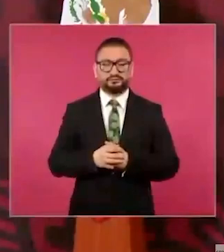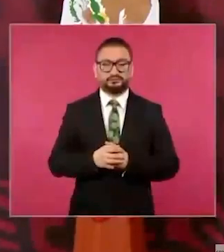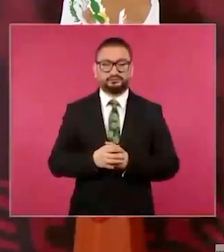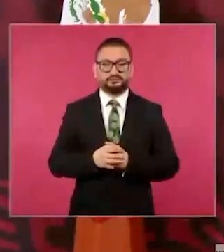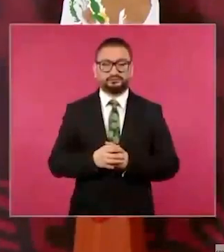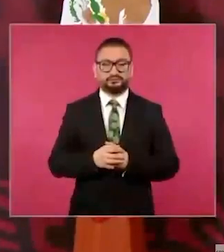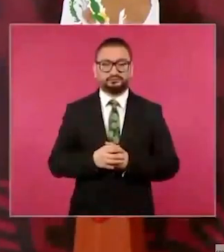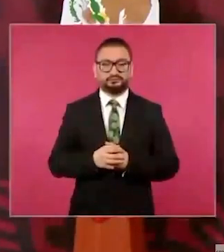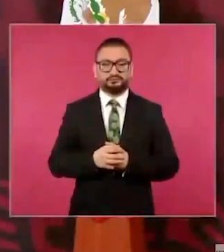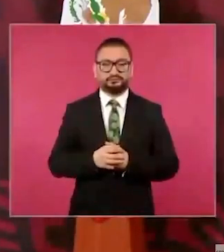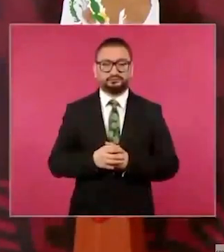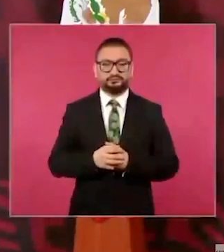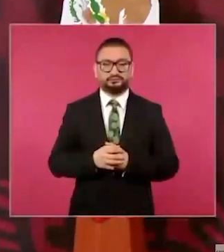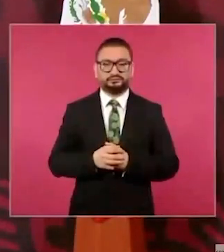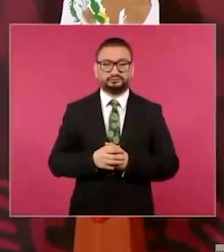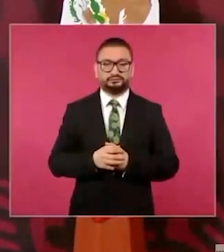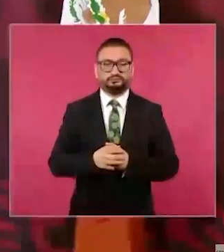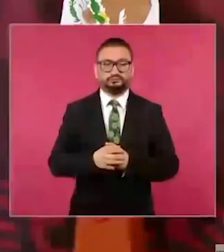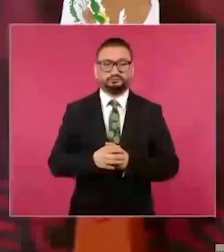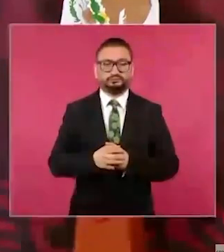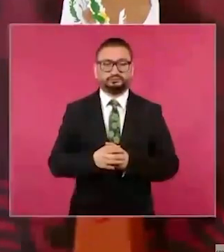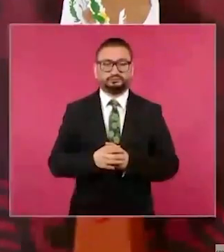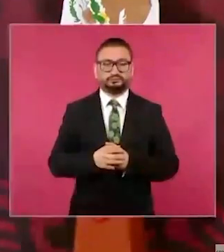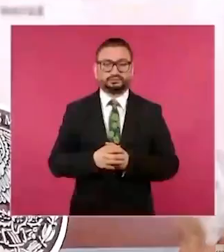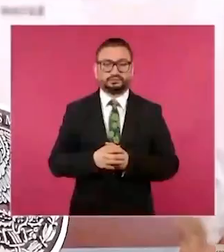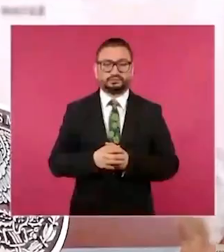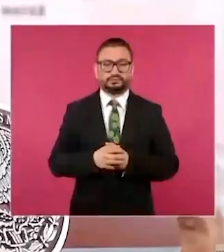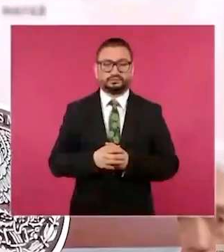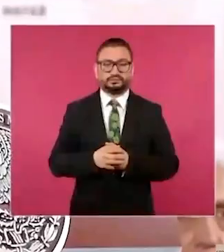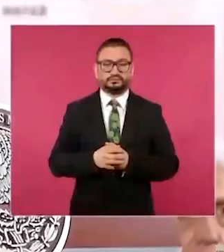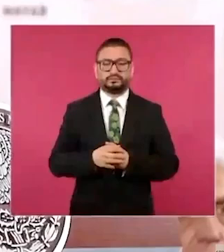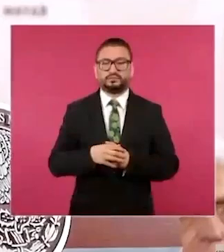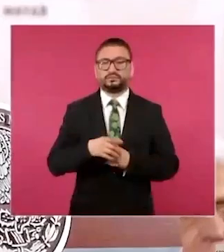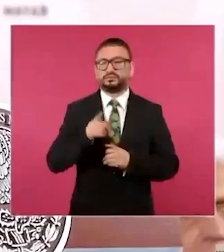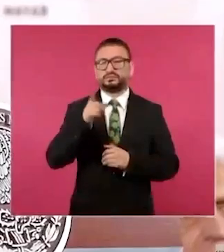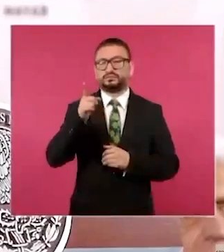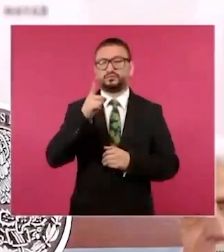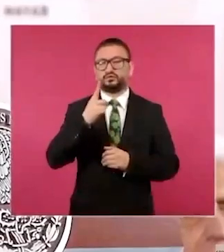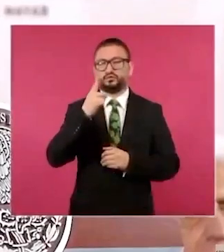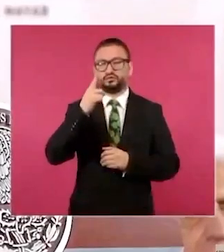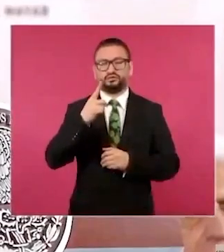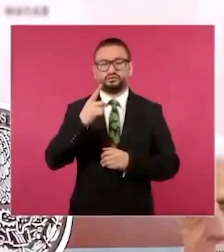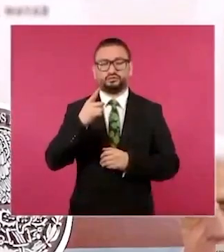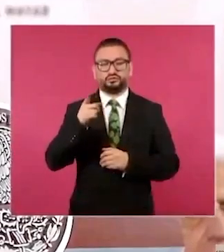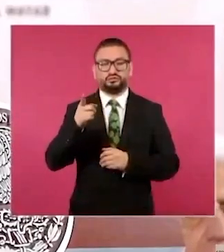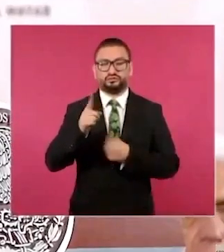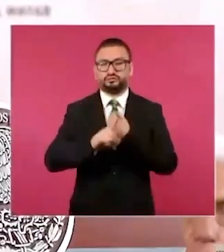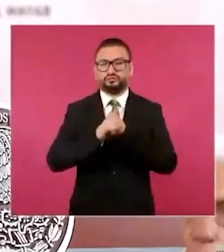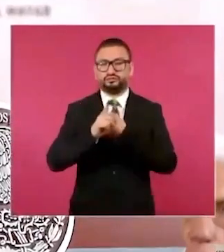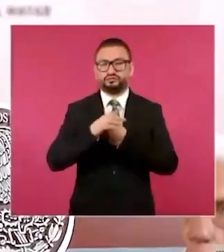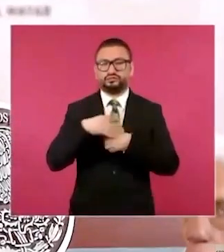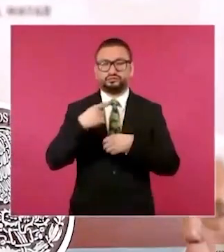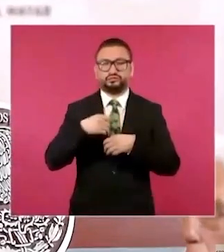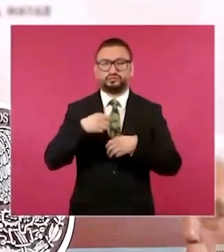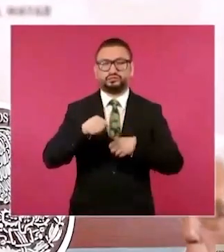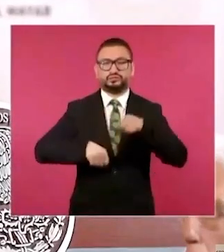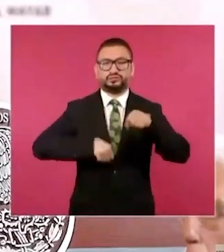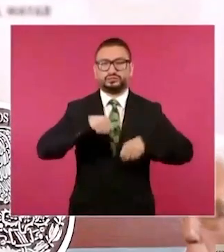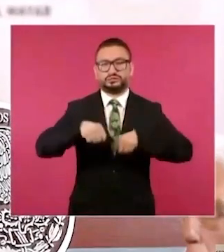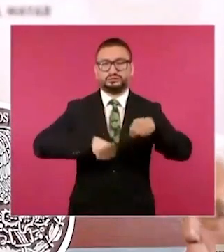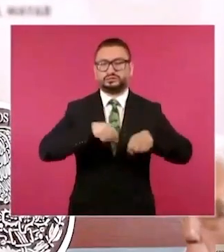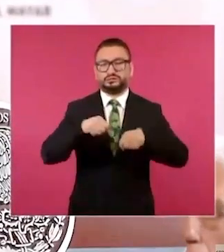que en una bicicleta en zona de